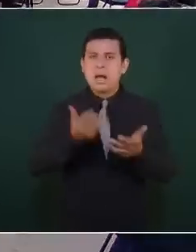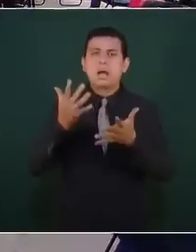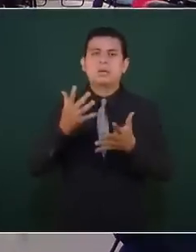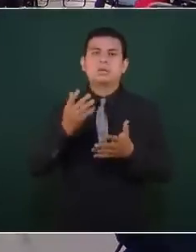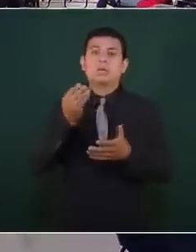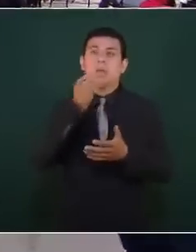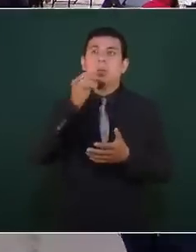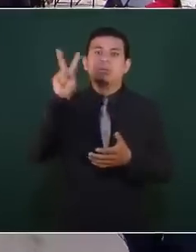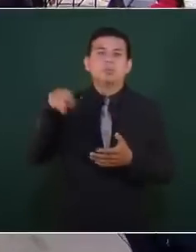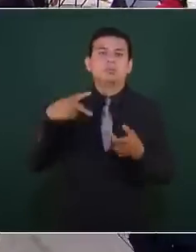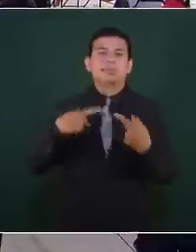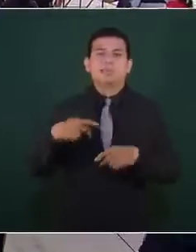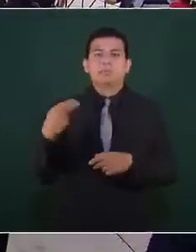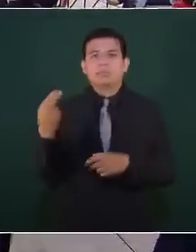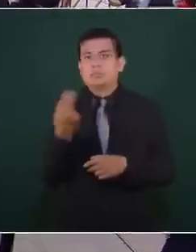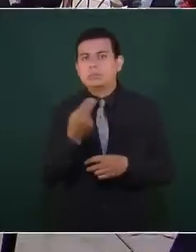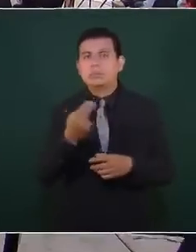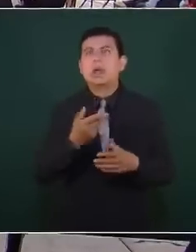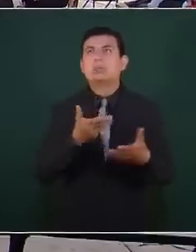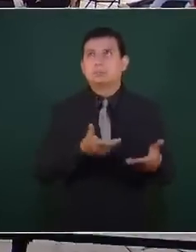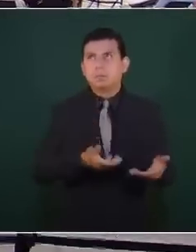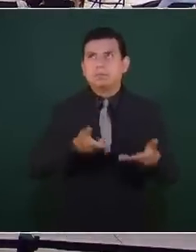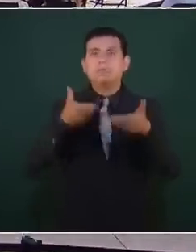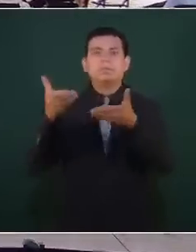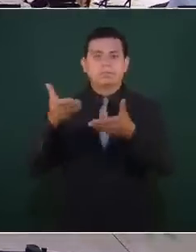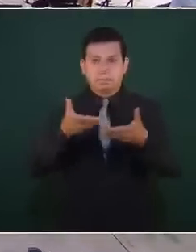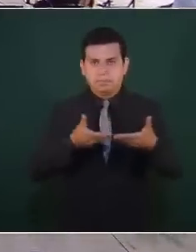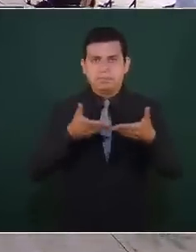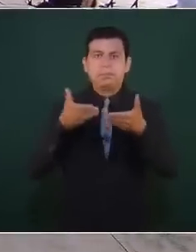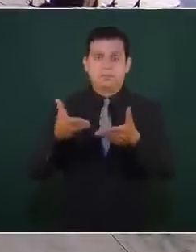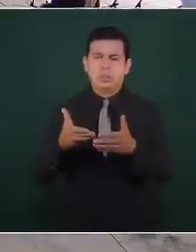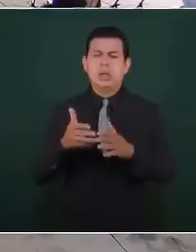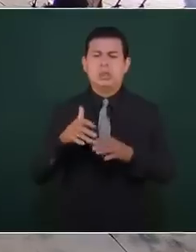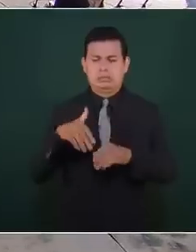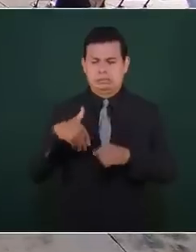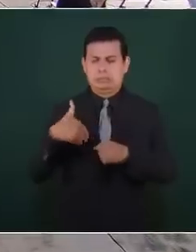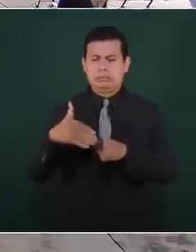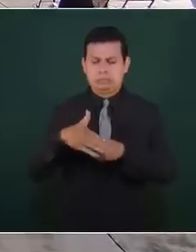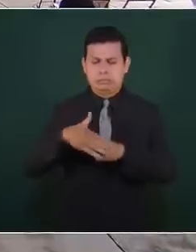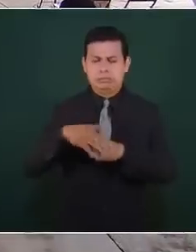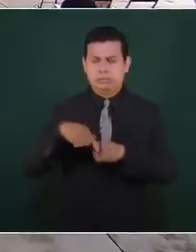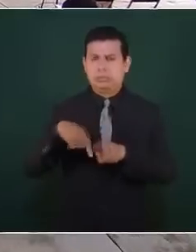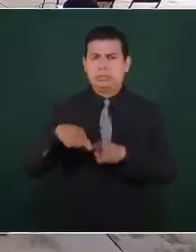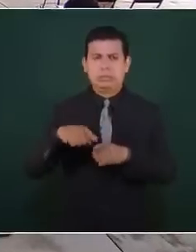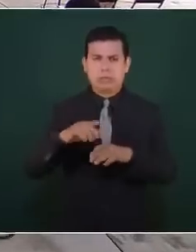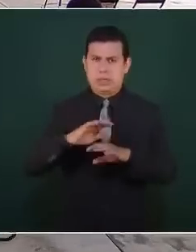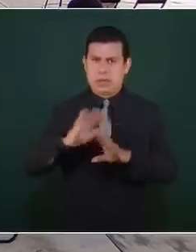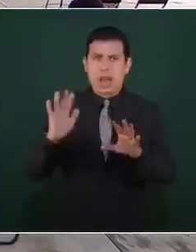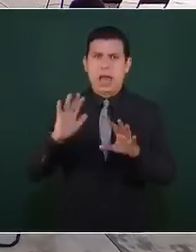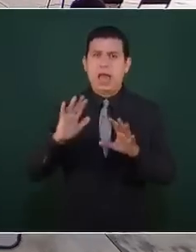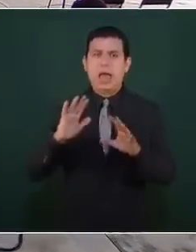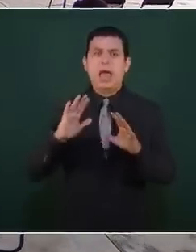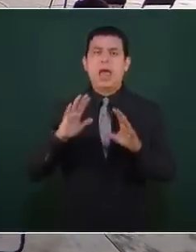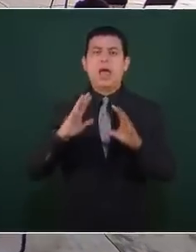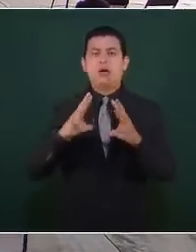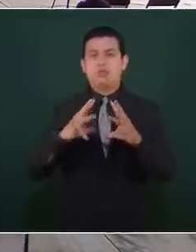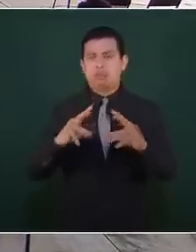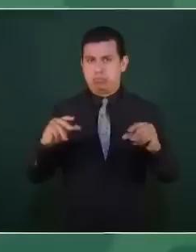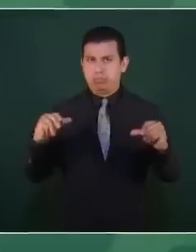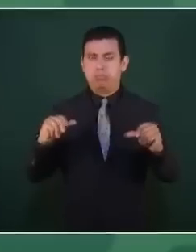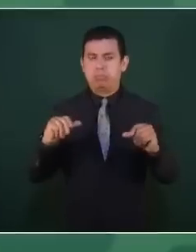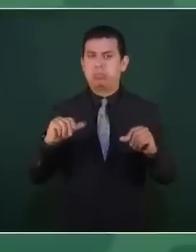alimentos. Ya estamos por terminar, almirante, en